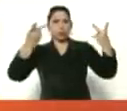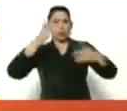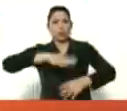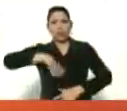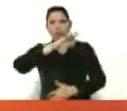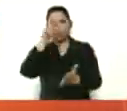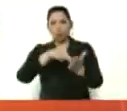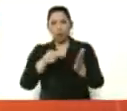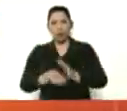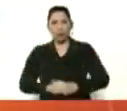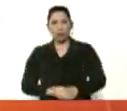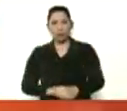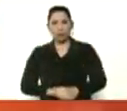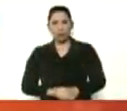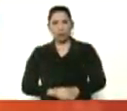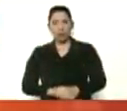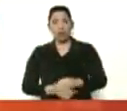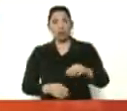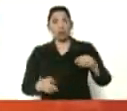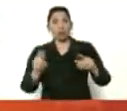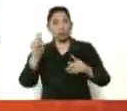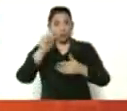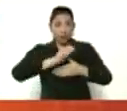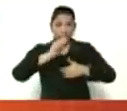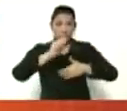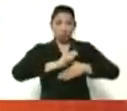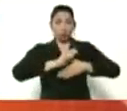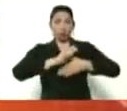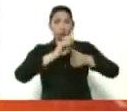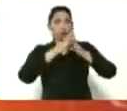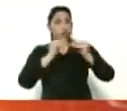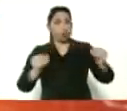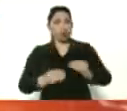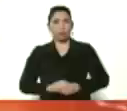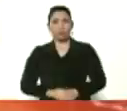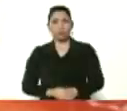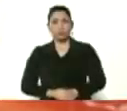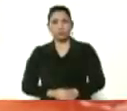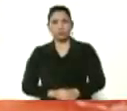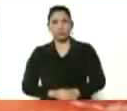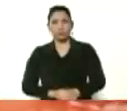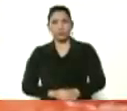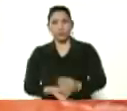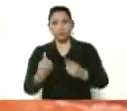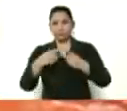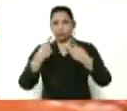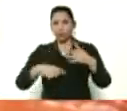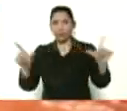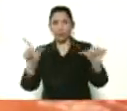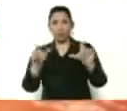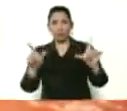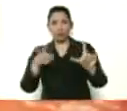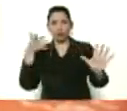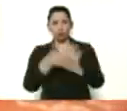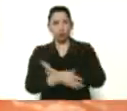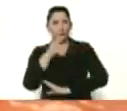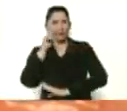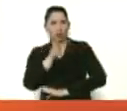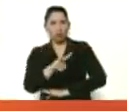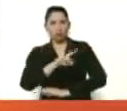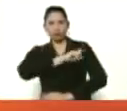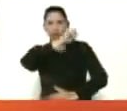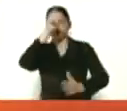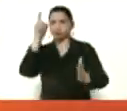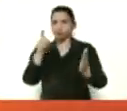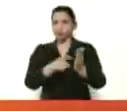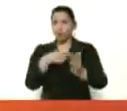mundial, por Telesur y por todas las vías que tenemos, sobre la visión más completa